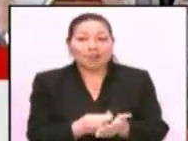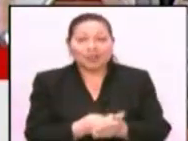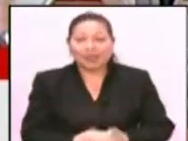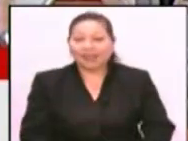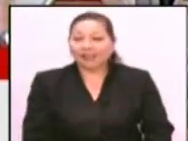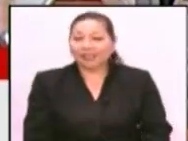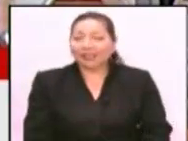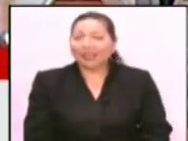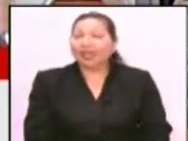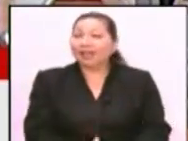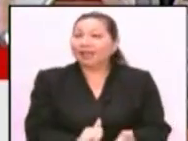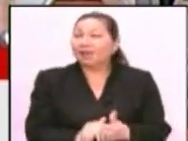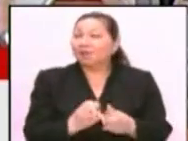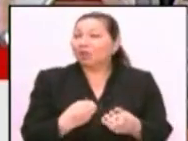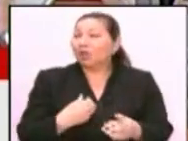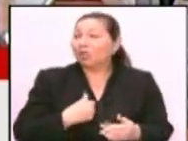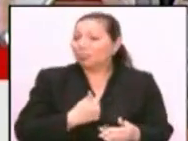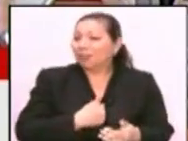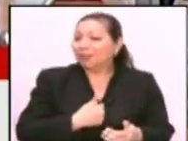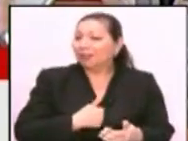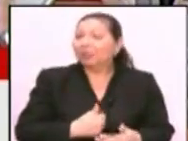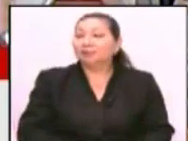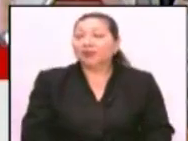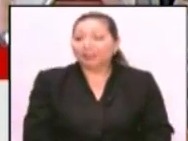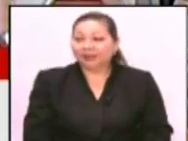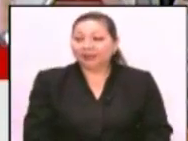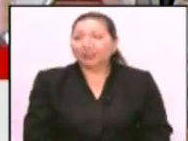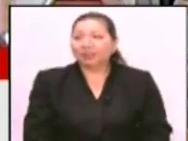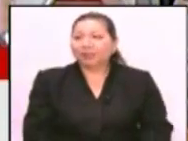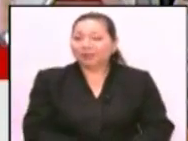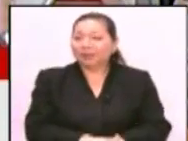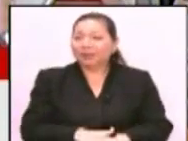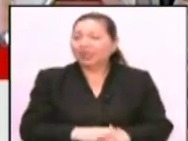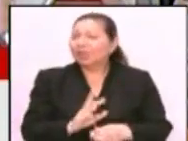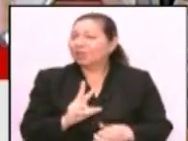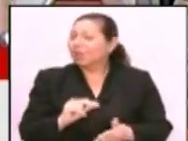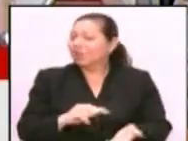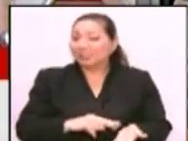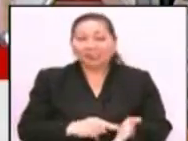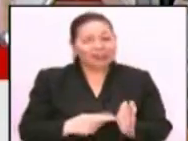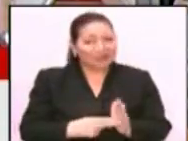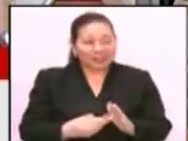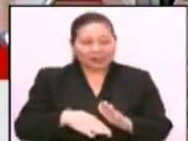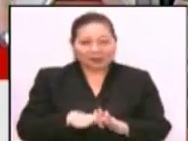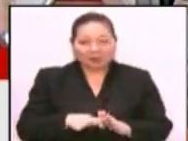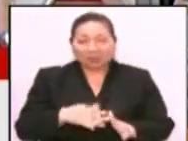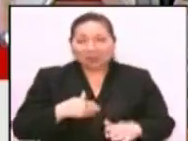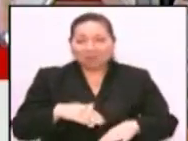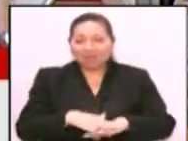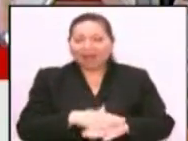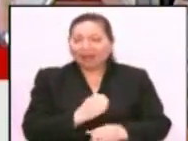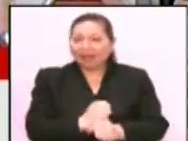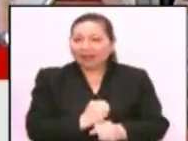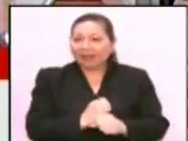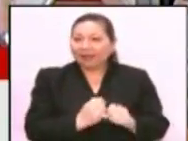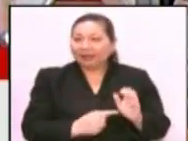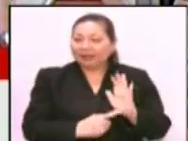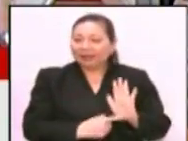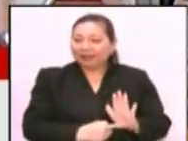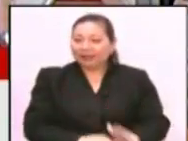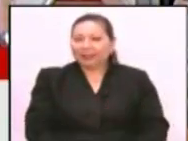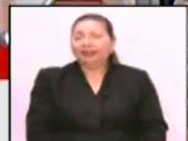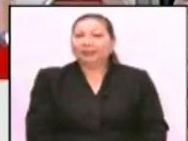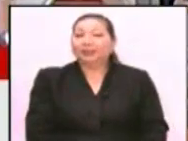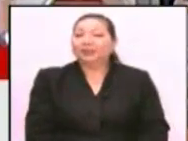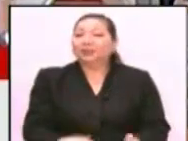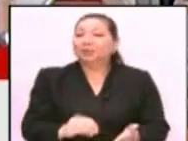ejemplo, el hecho de que el empresario en Lurigancho quiera trabajar a dos turnos no significa que el interno, por eso nuestro plan de trabajo tiene que presentarse.